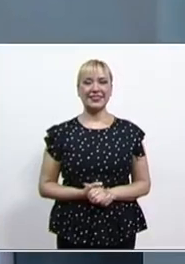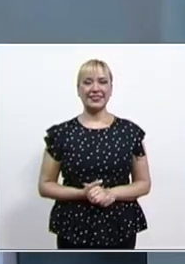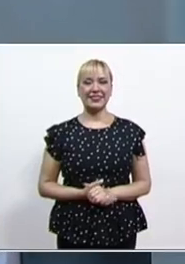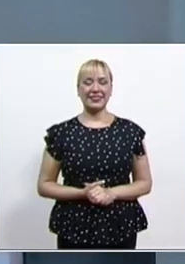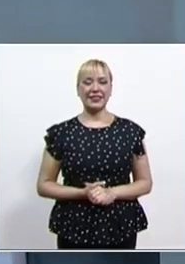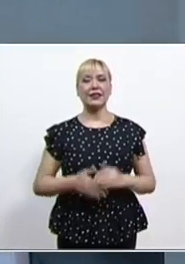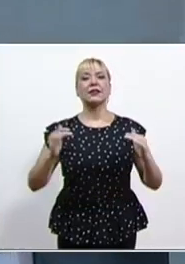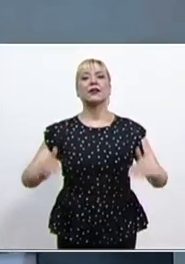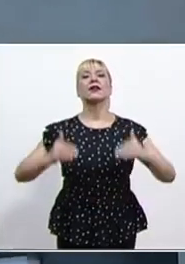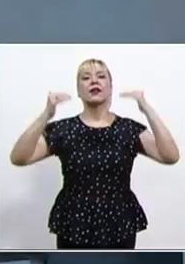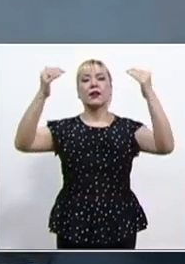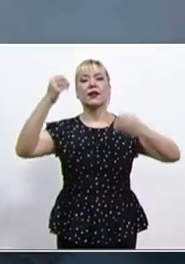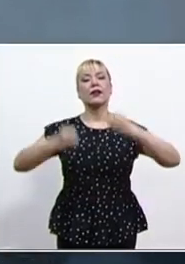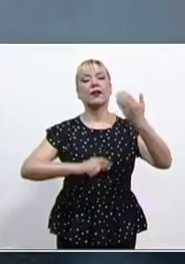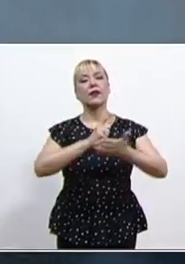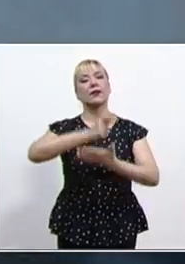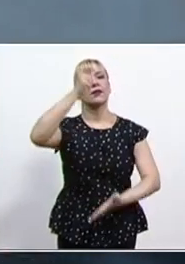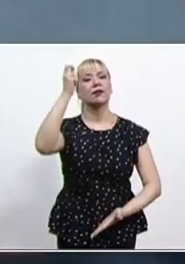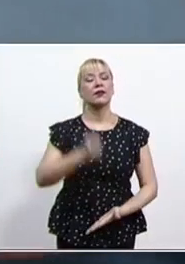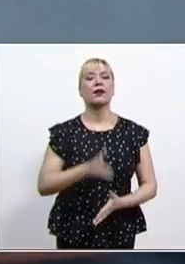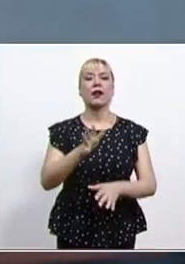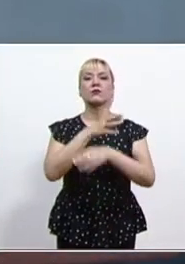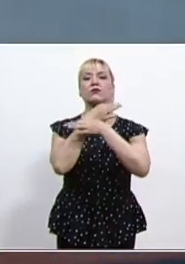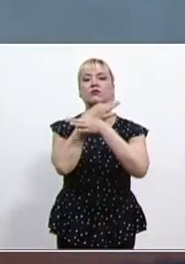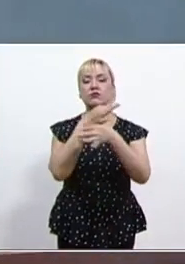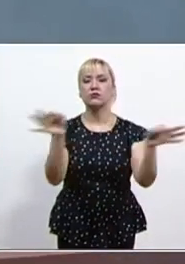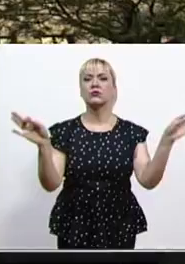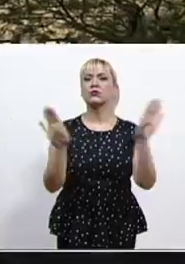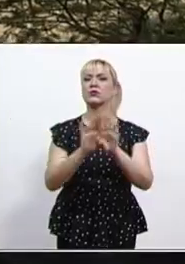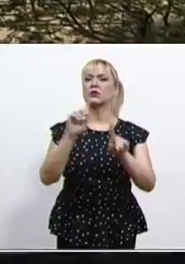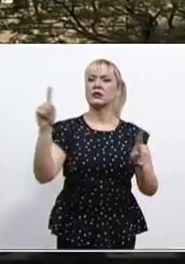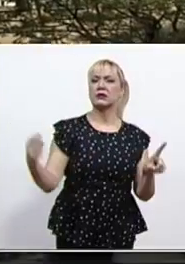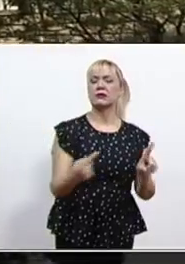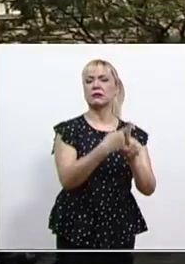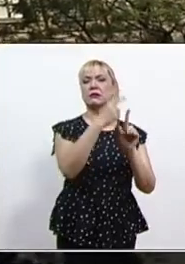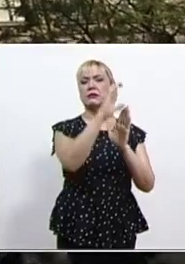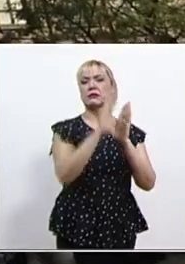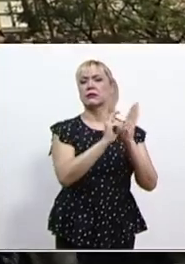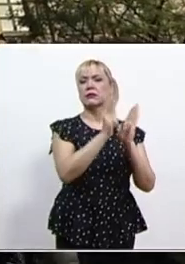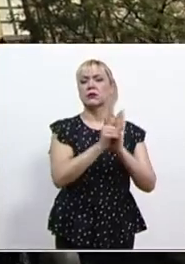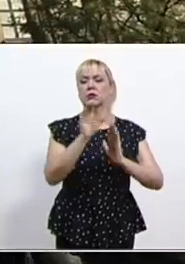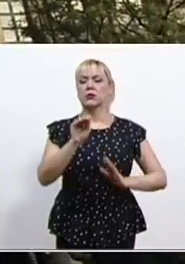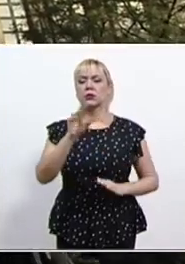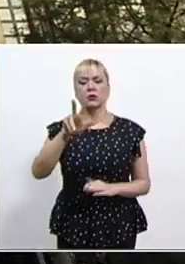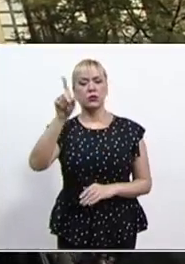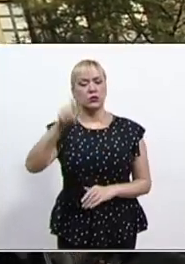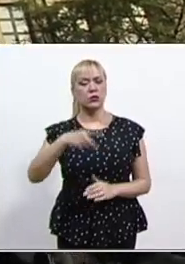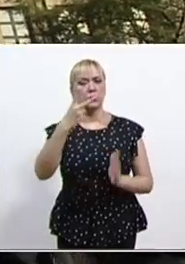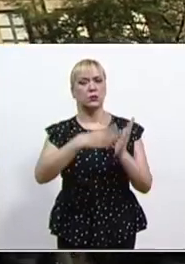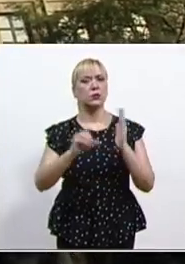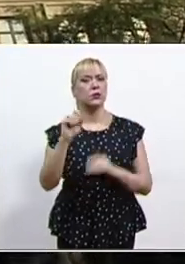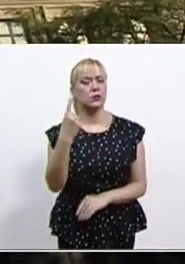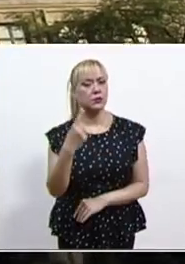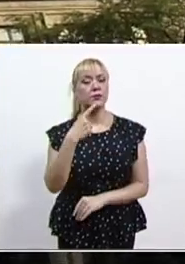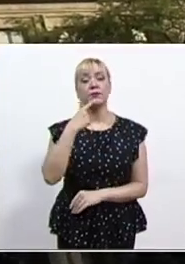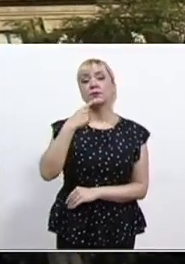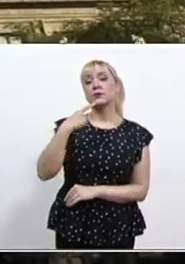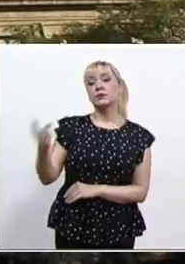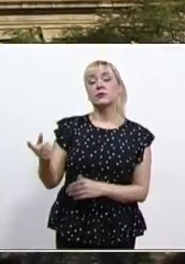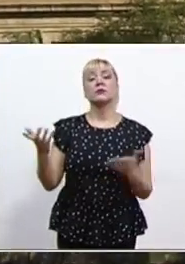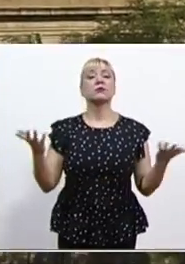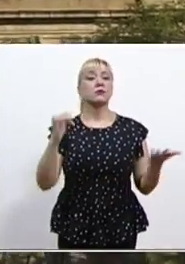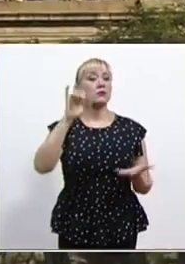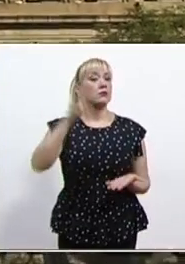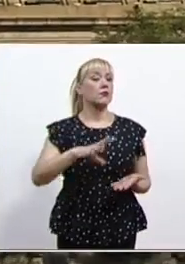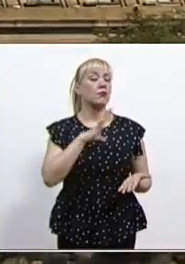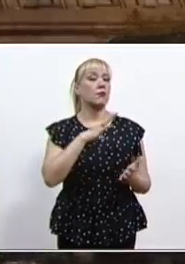La Suprema Corte publicó la sentencia del Pleno en la acción de inconstitucionalidad 98/2021, en la que declaró la invalidez de